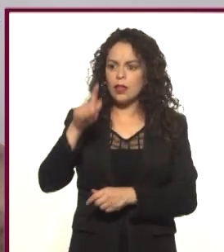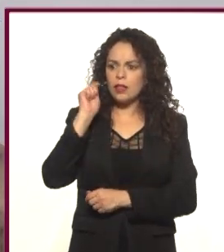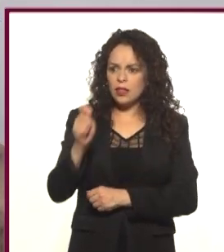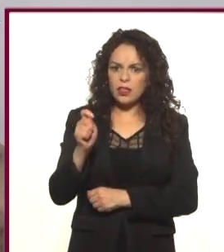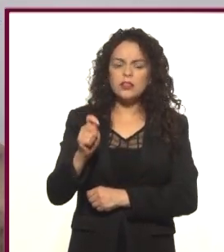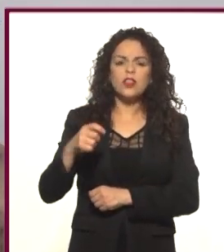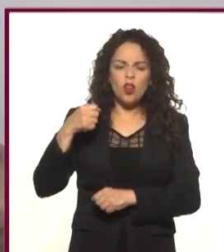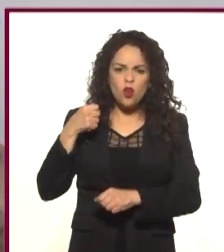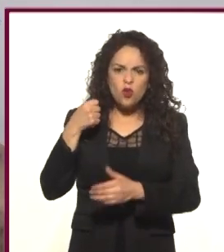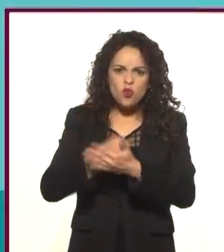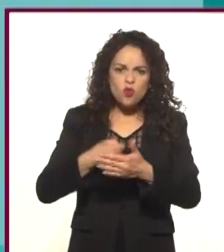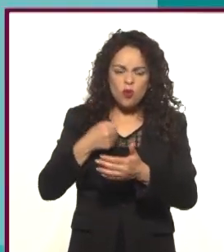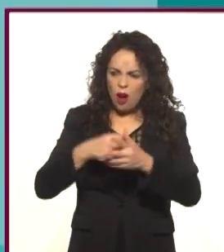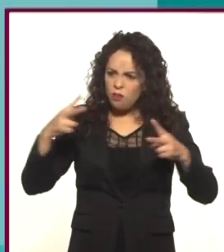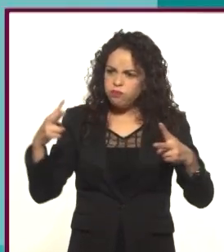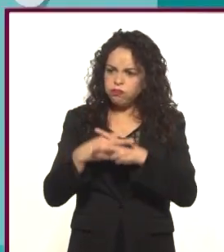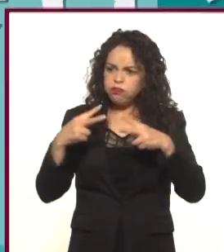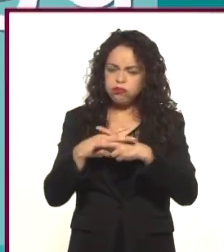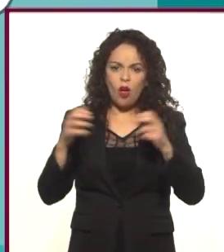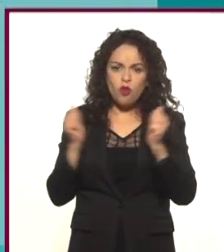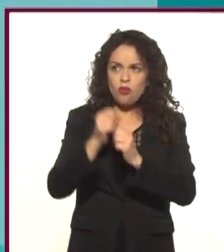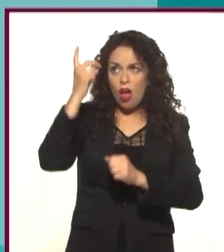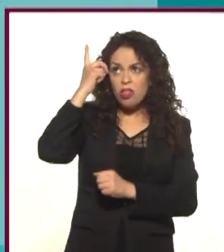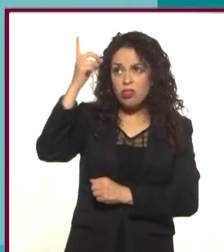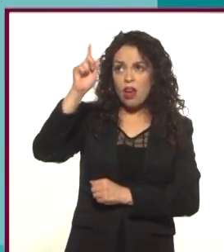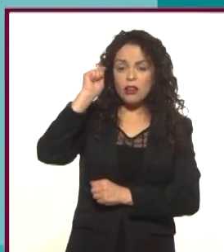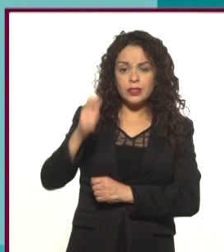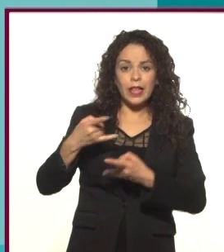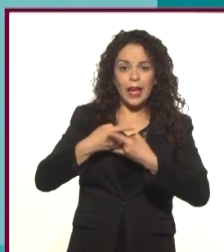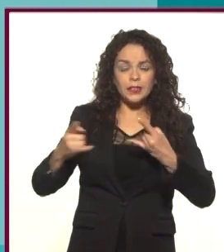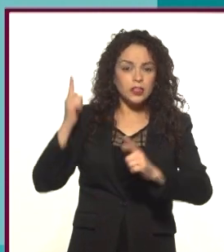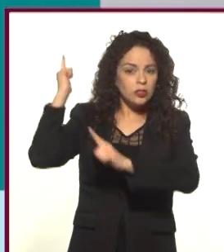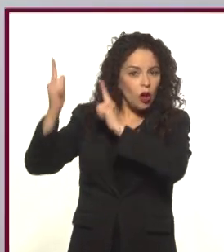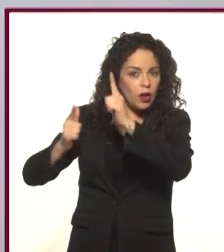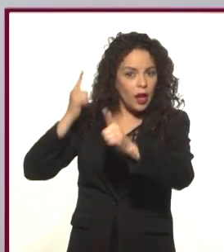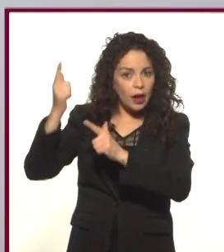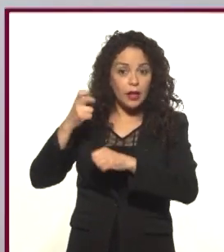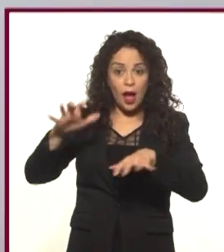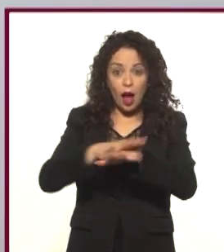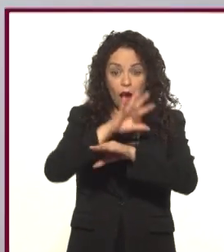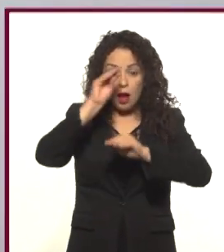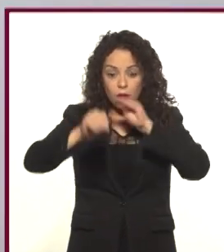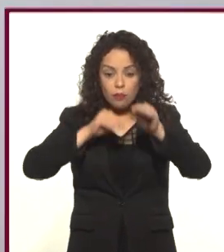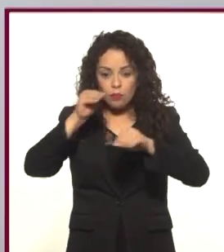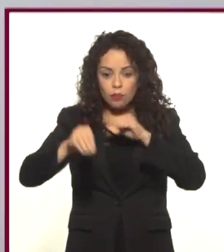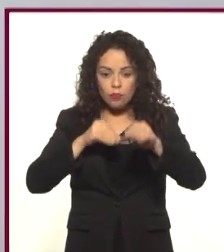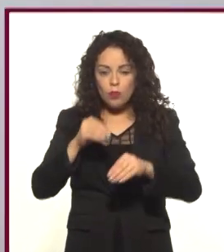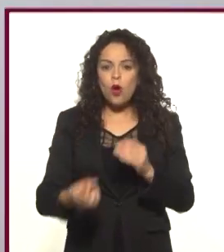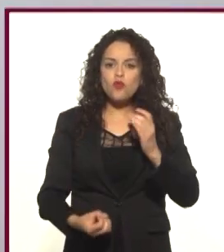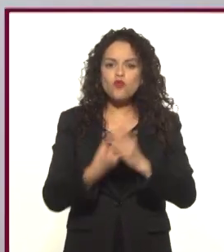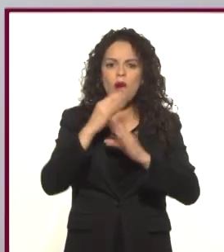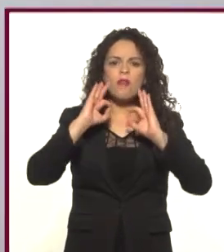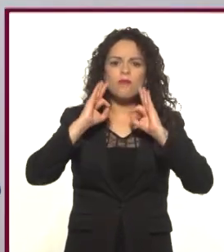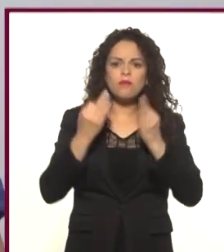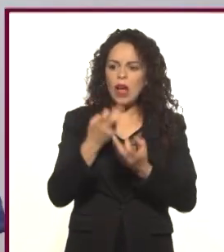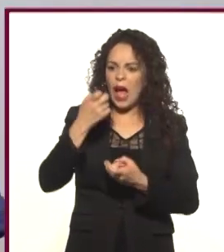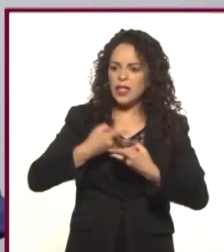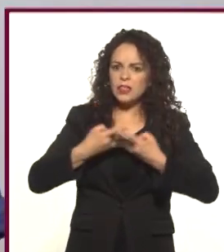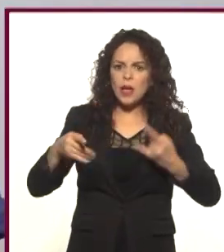antihéroe que lucha contra los dioses de la mitología griega. Entonces los reinterpretan y les dan un nuevo significado a estos